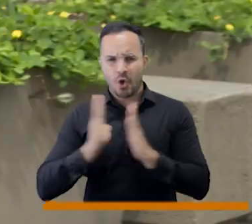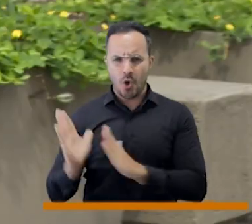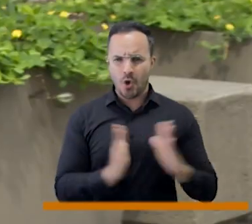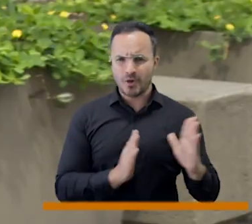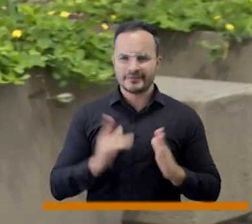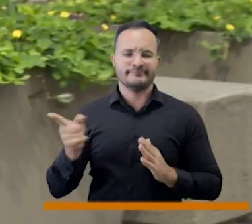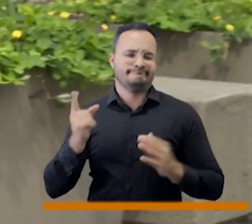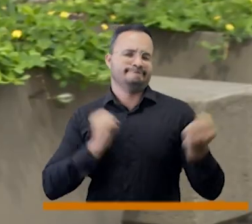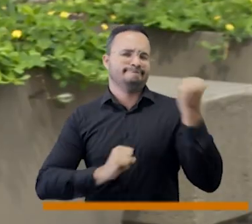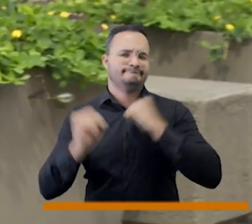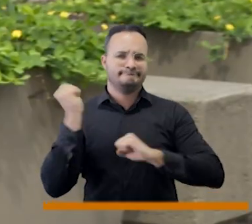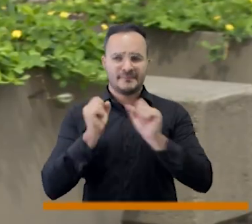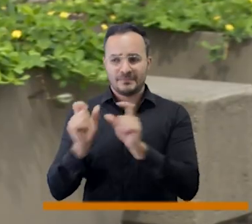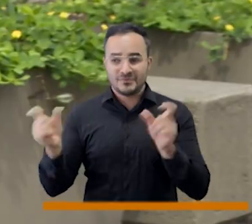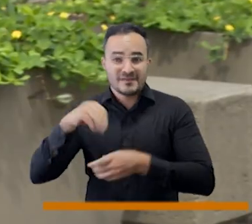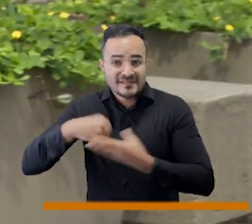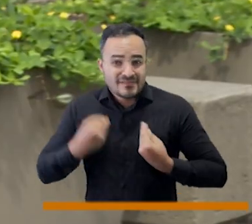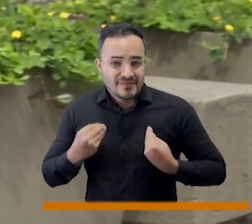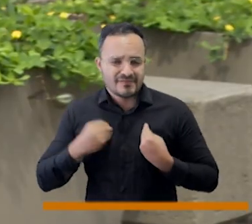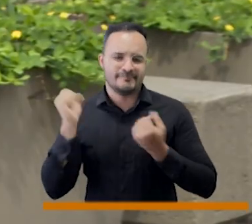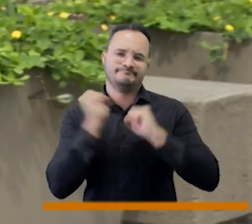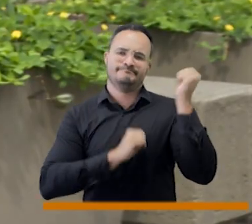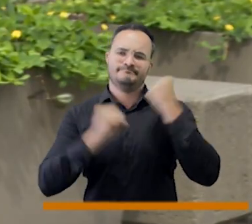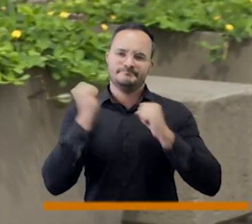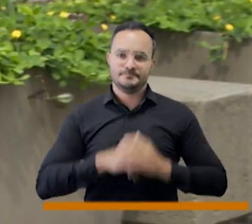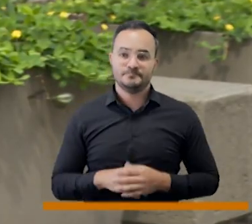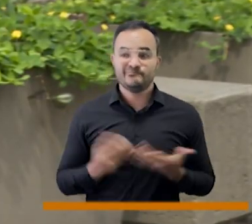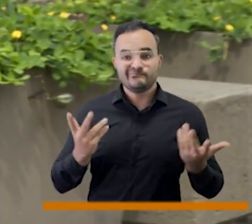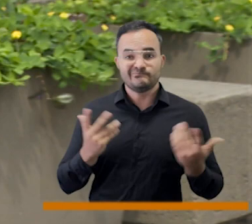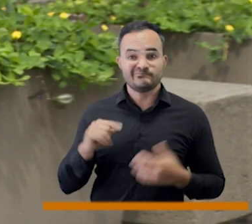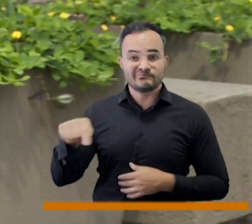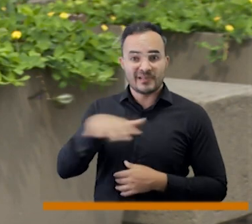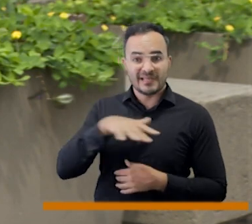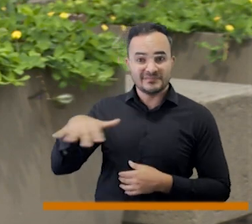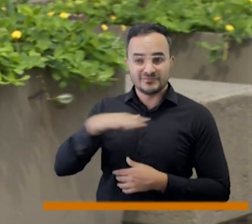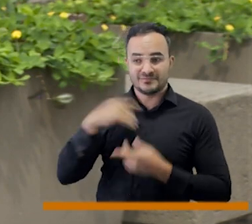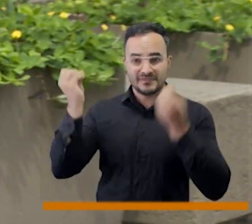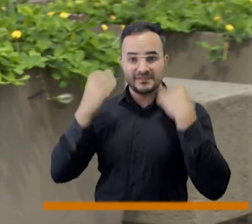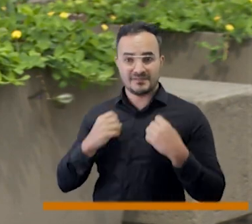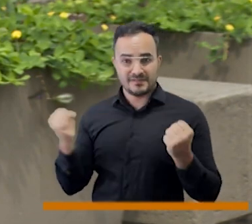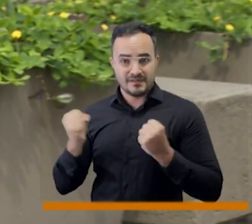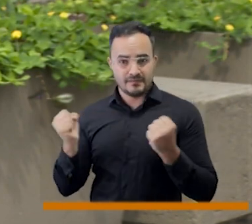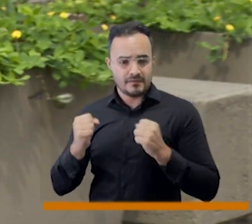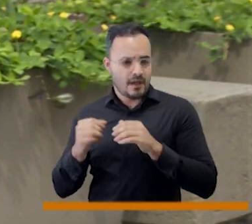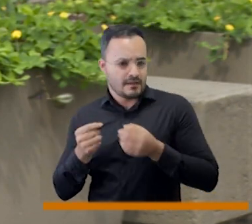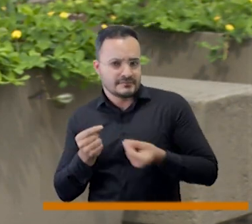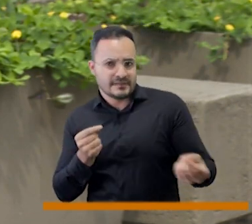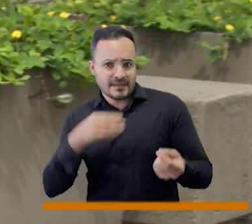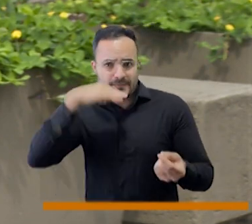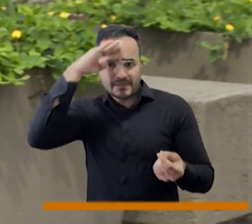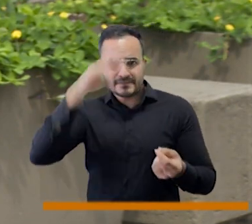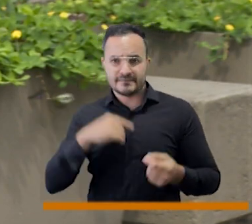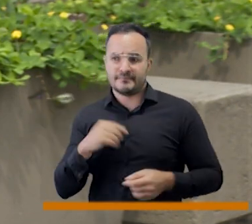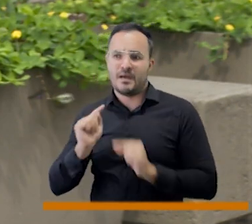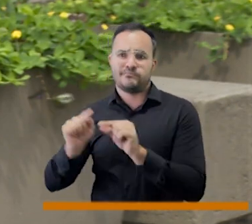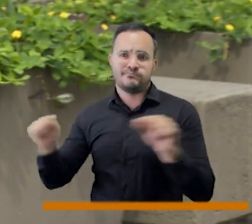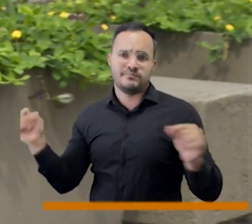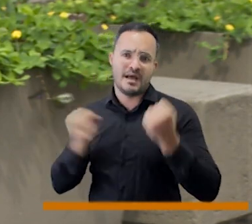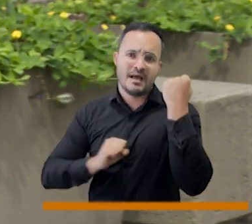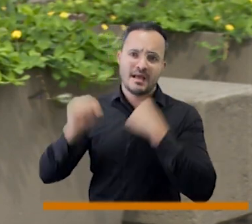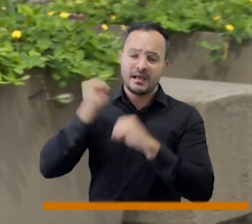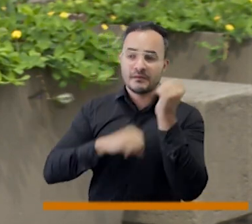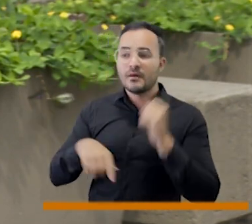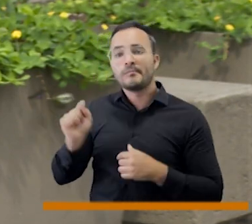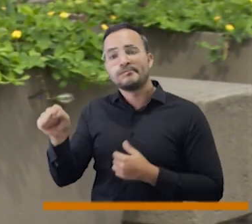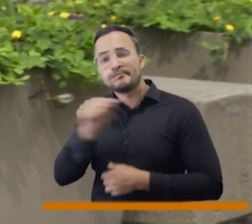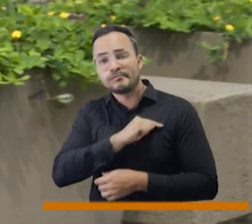comunidad. La presión inmobiliaria sobre esta zona rural cercana a la cabecera de Medellín convirtió a las parcelas de flores, a